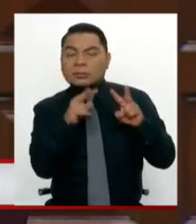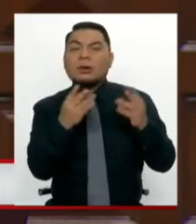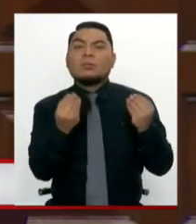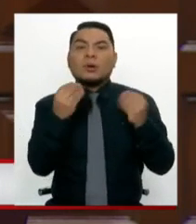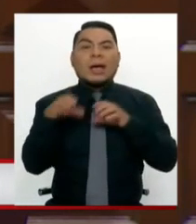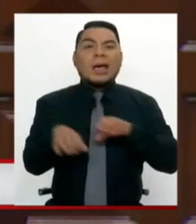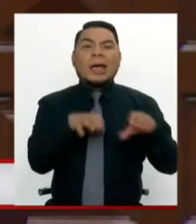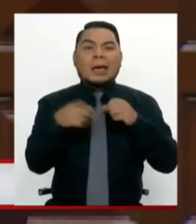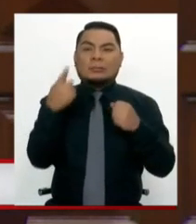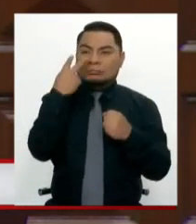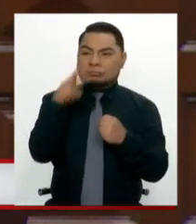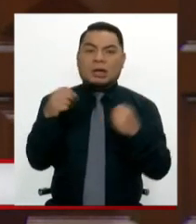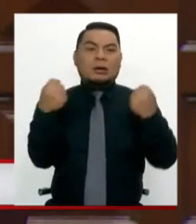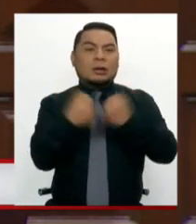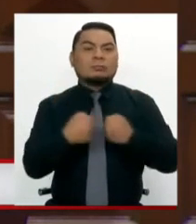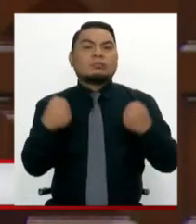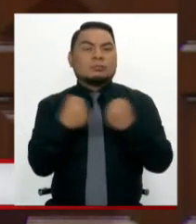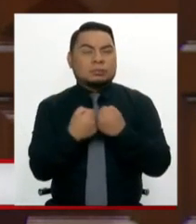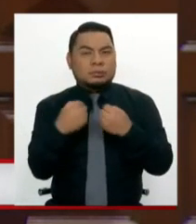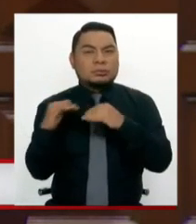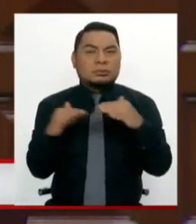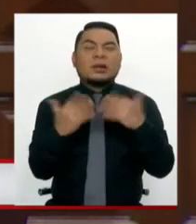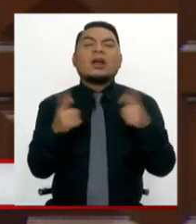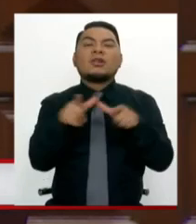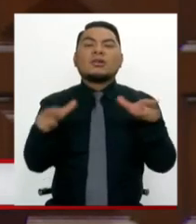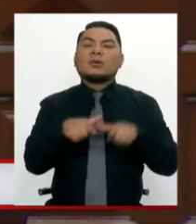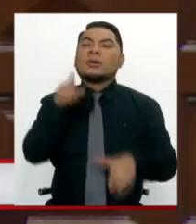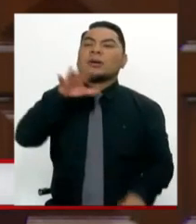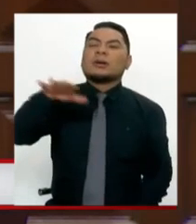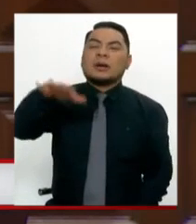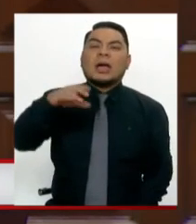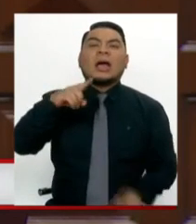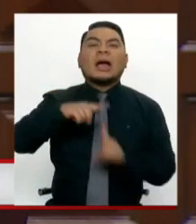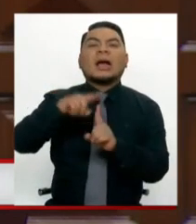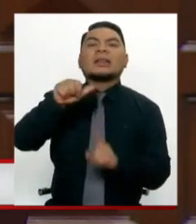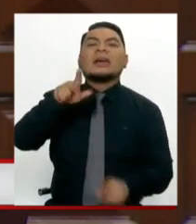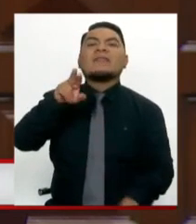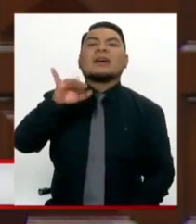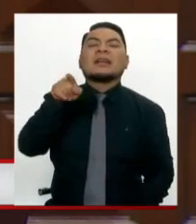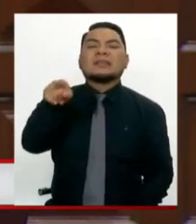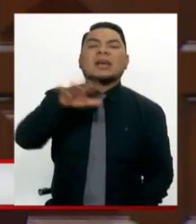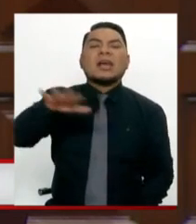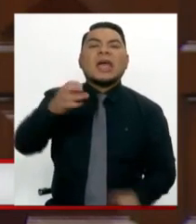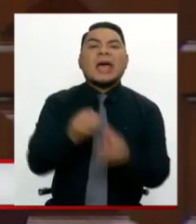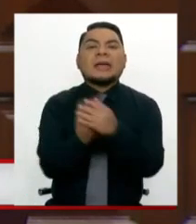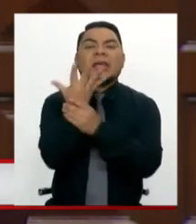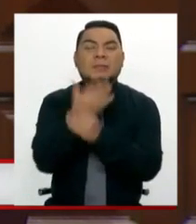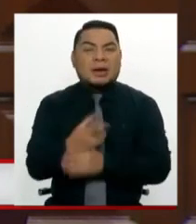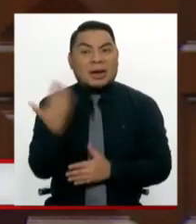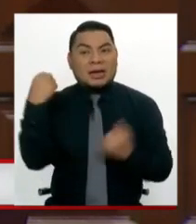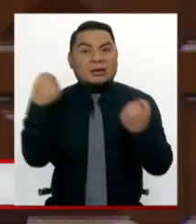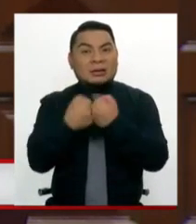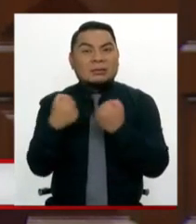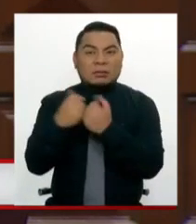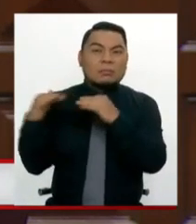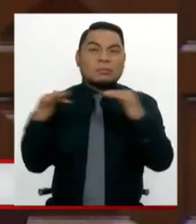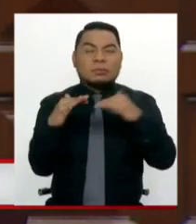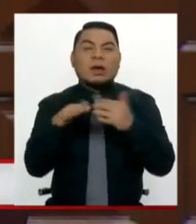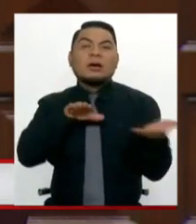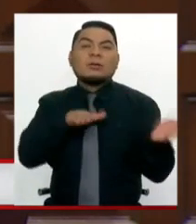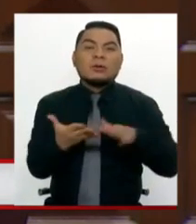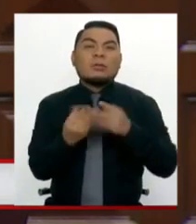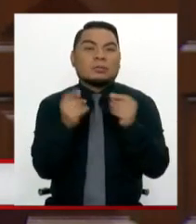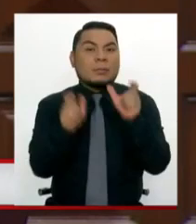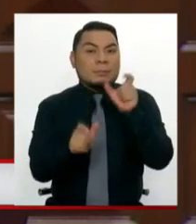los hechos de violencia suscitados en los distritos de Aticu y Carabelí, en la región de Arequipa, que produjo la pérdida de